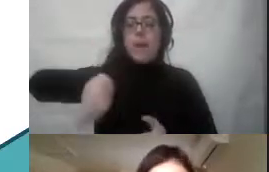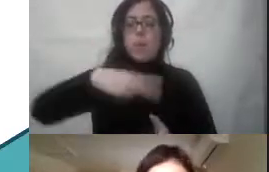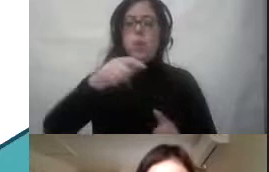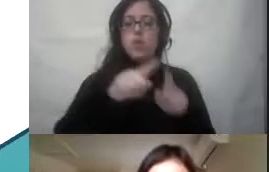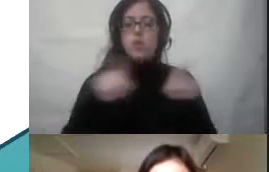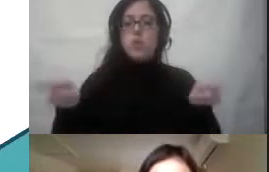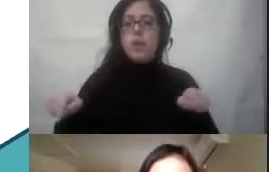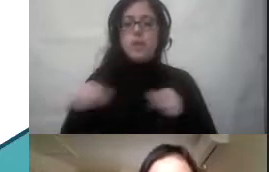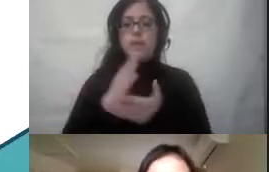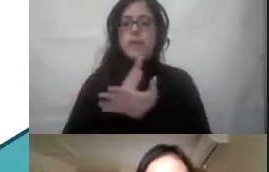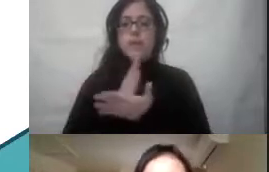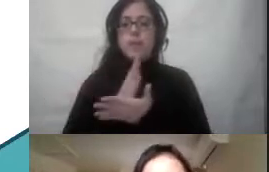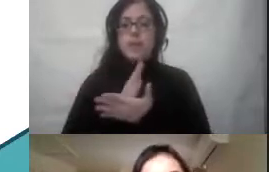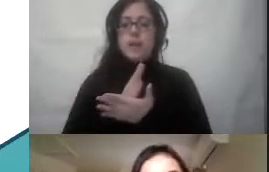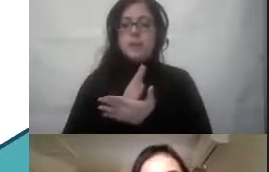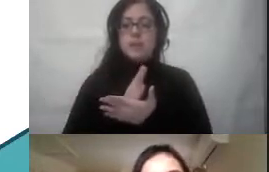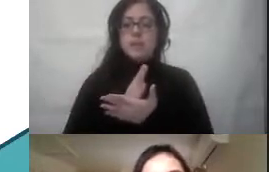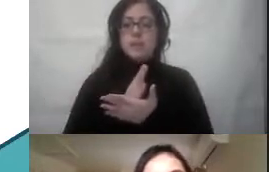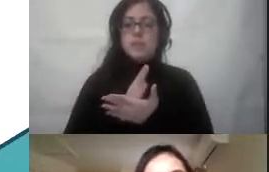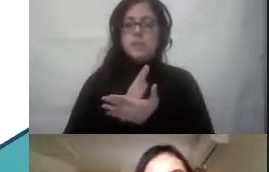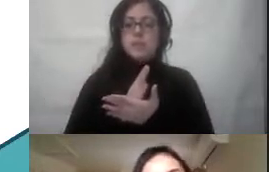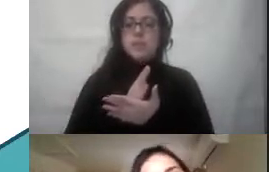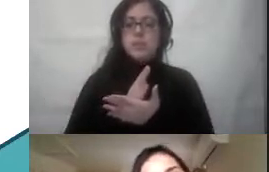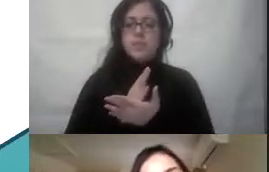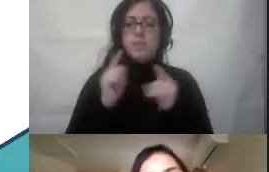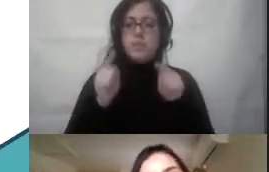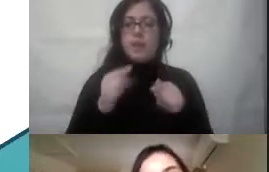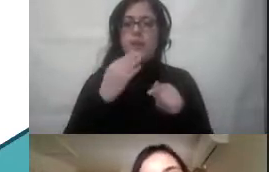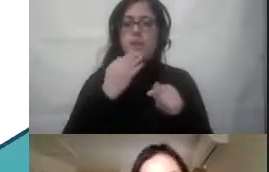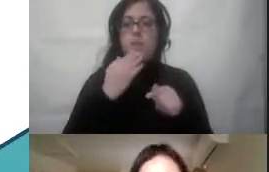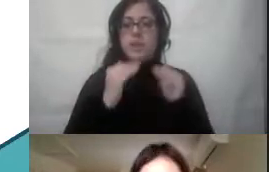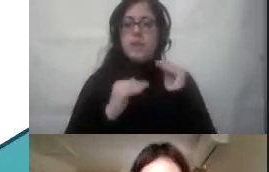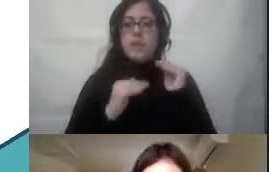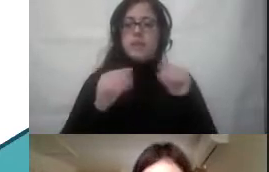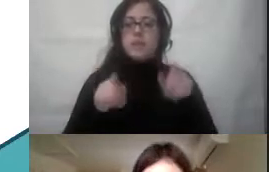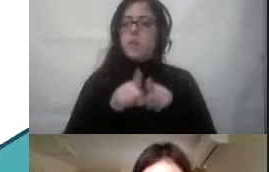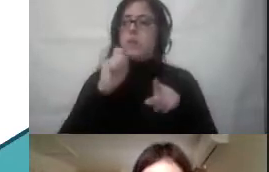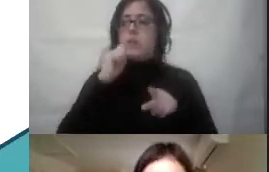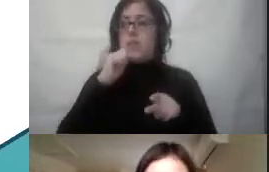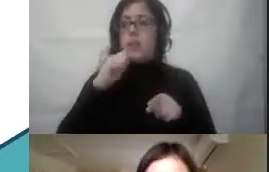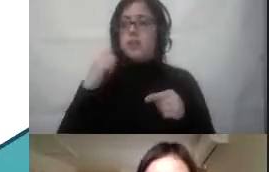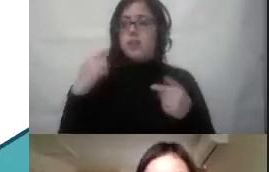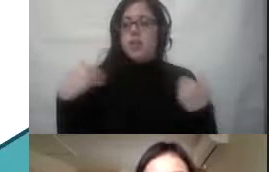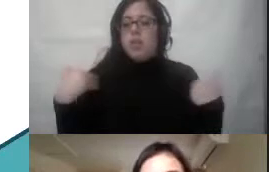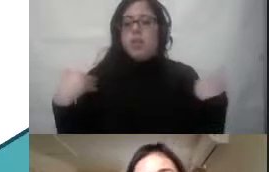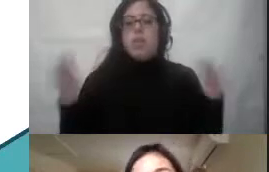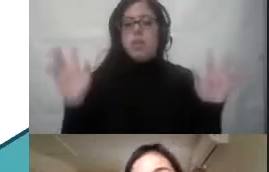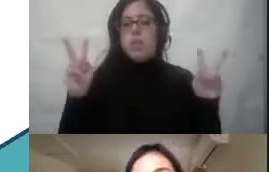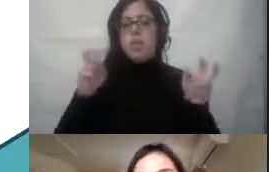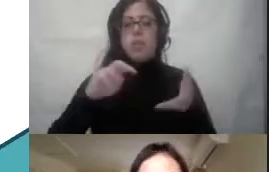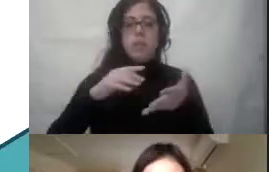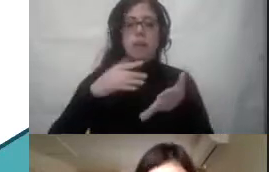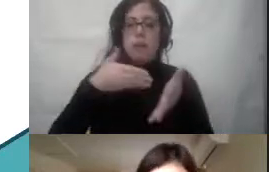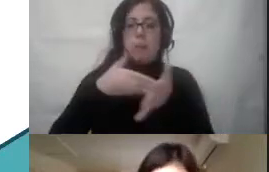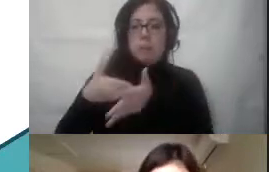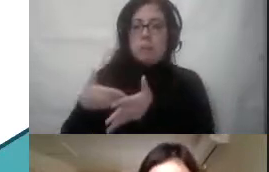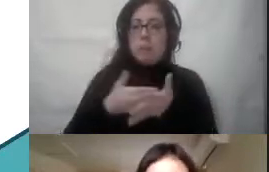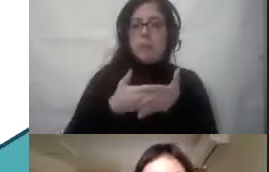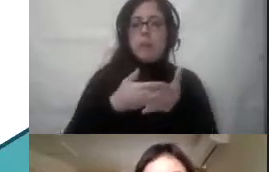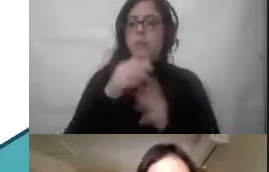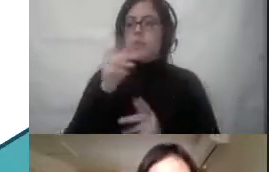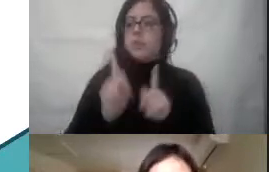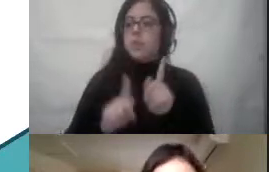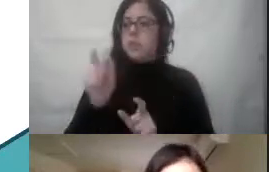clase. Tradicionalmente se ha obviado el conflicto, a los que son de mi generación y más grandes,